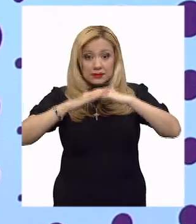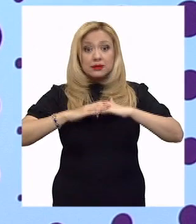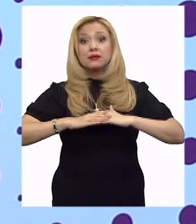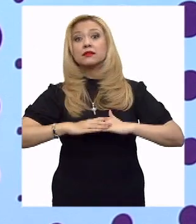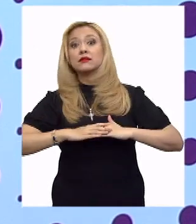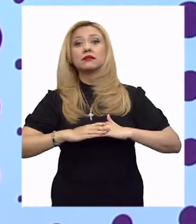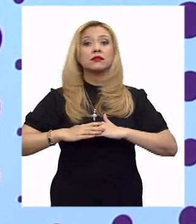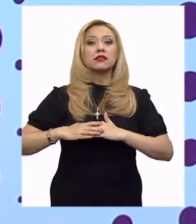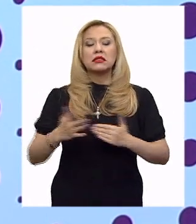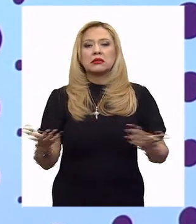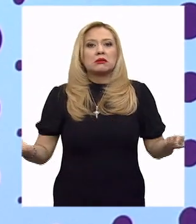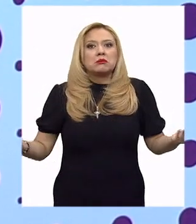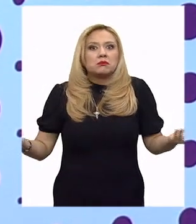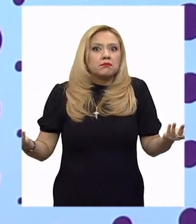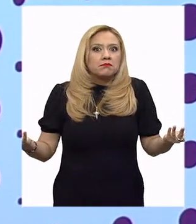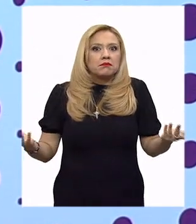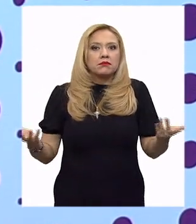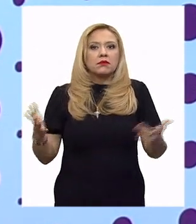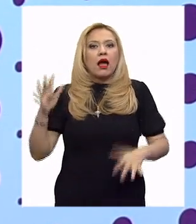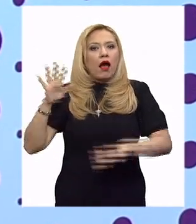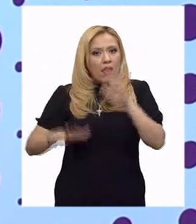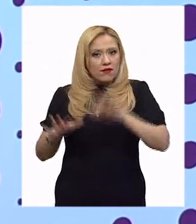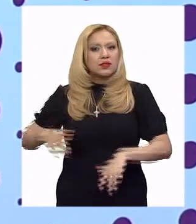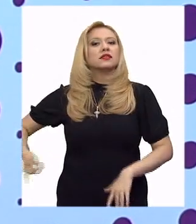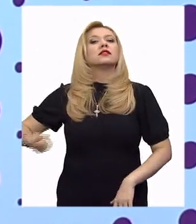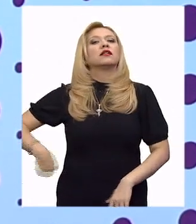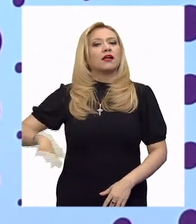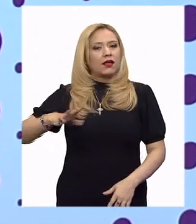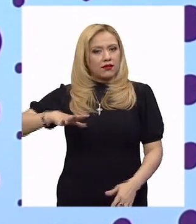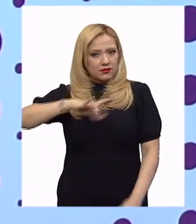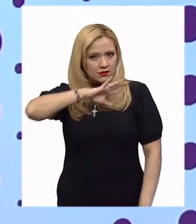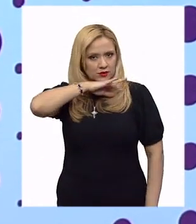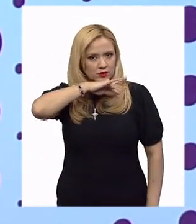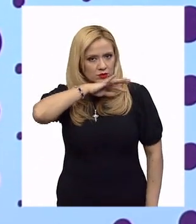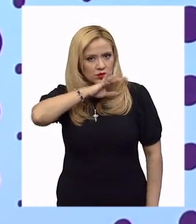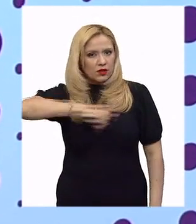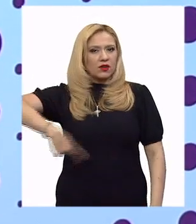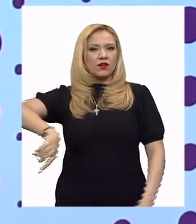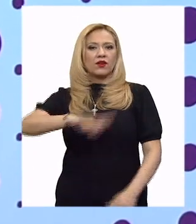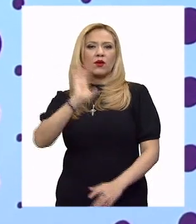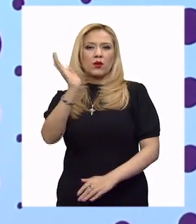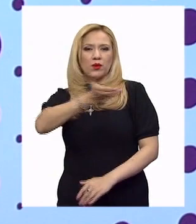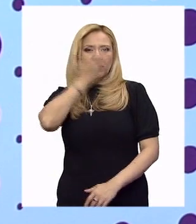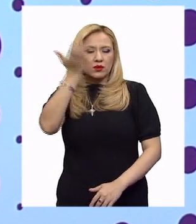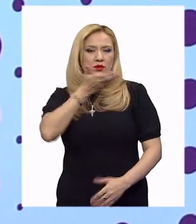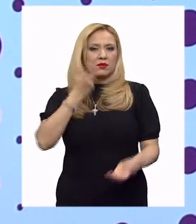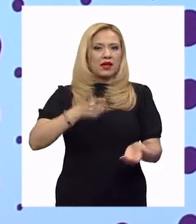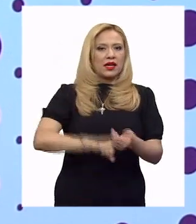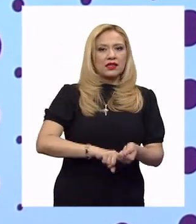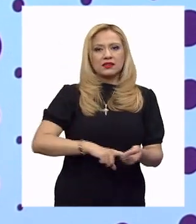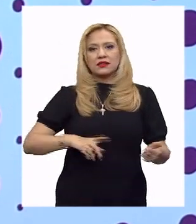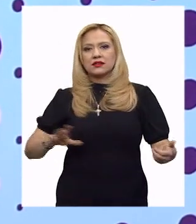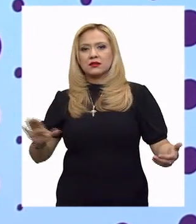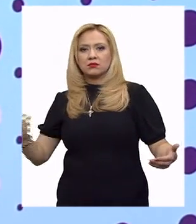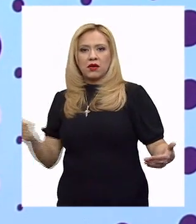solamente porque dentro del Estado también existe corrupción sistémica o existen redes internas que ya están, que